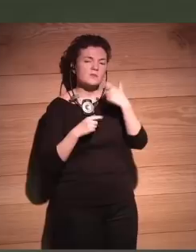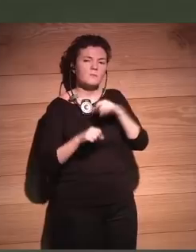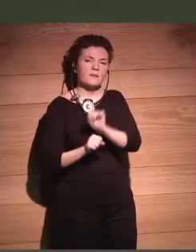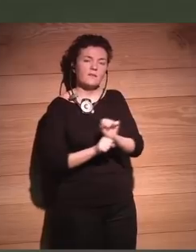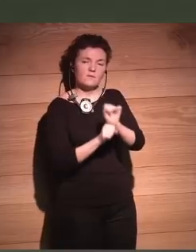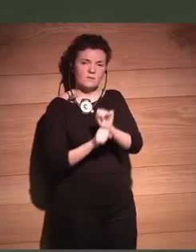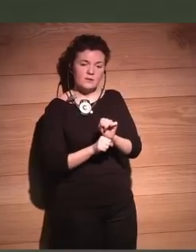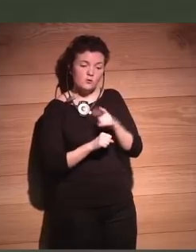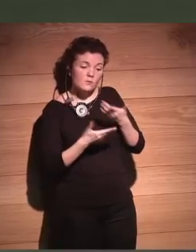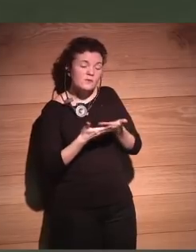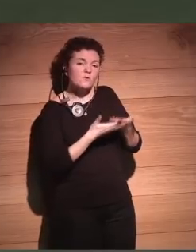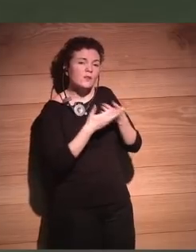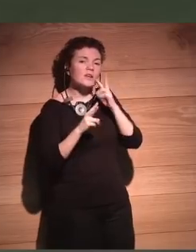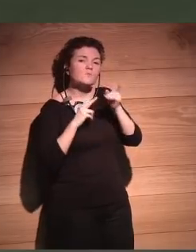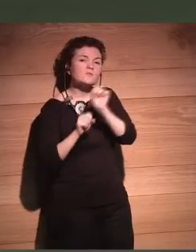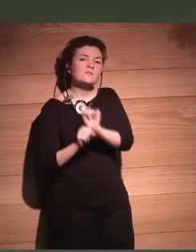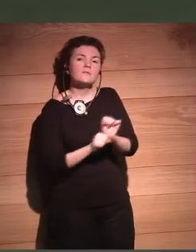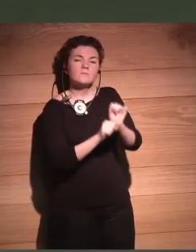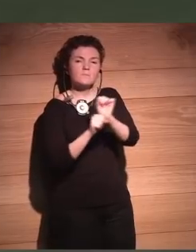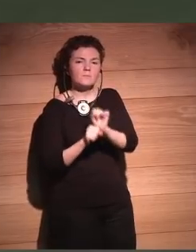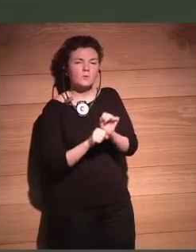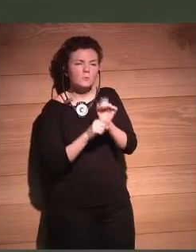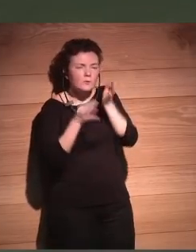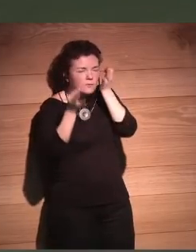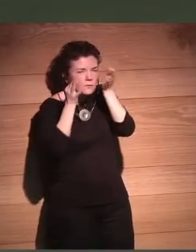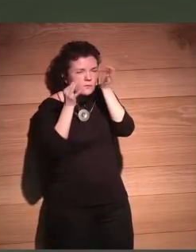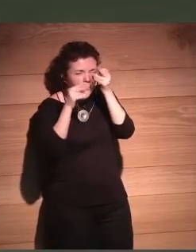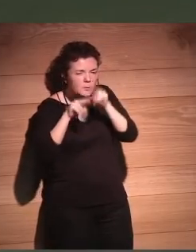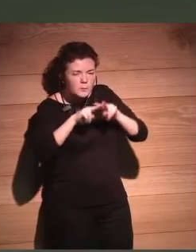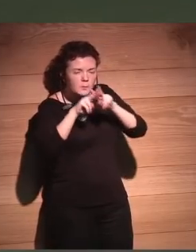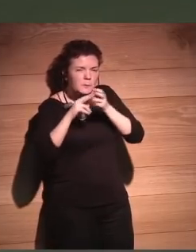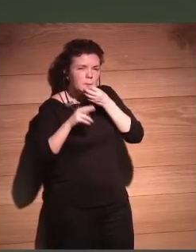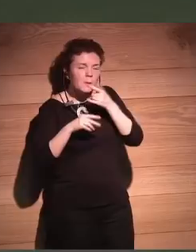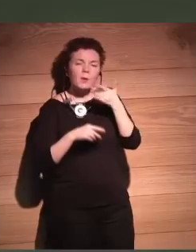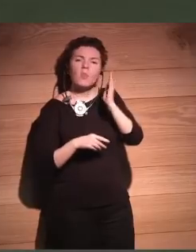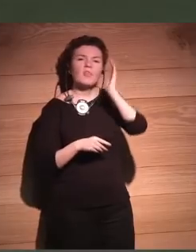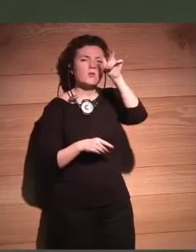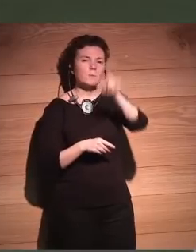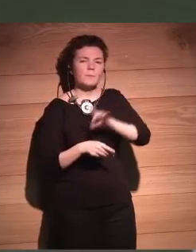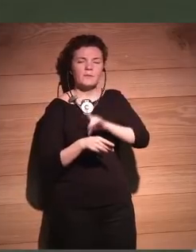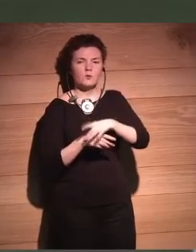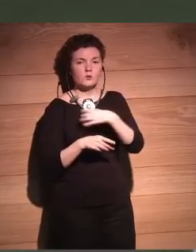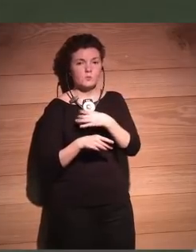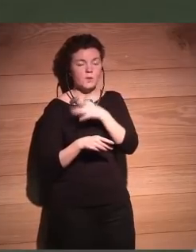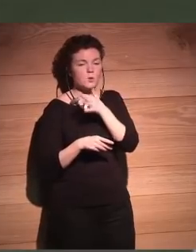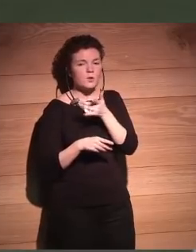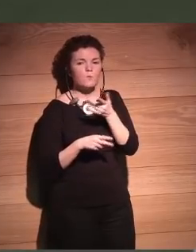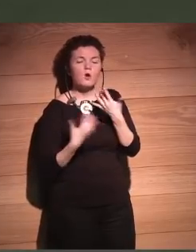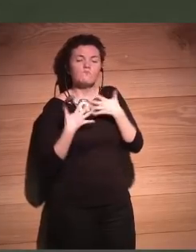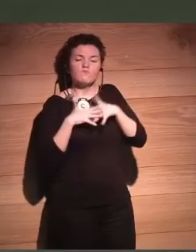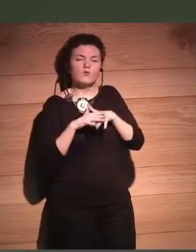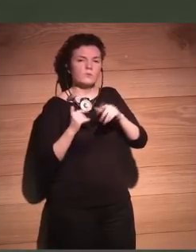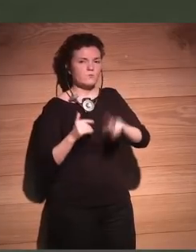Estamos estudiando estas respuestas inmunes de forma muy minuciosa, pero no pueden dañar al paciente porque nunca se van a